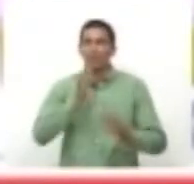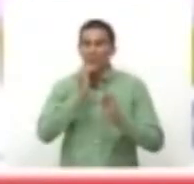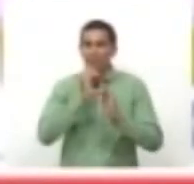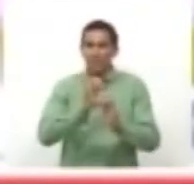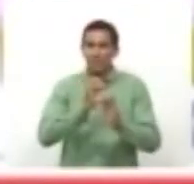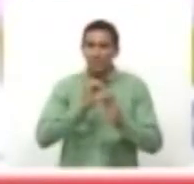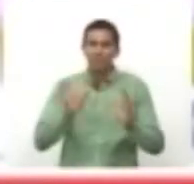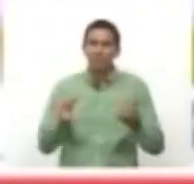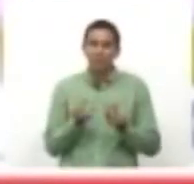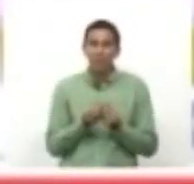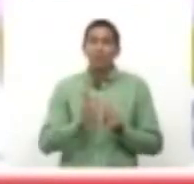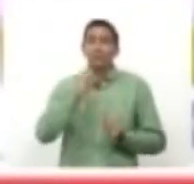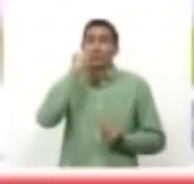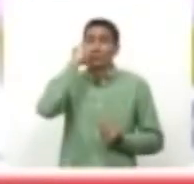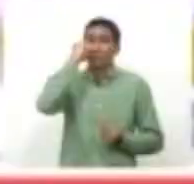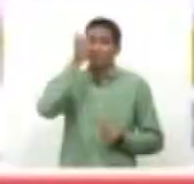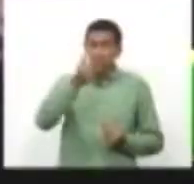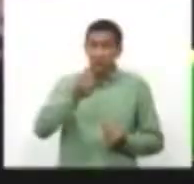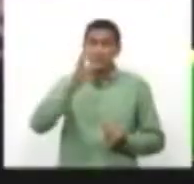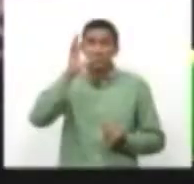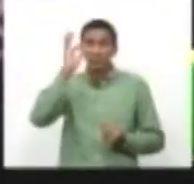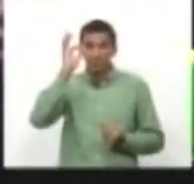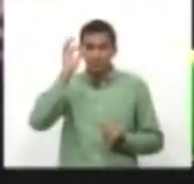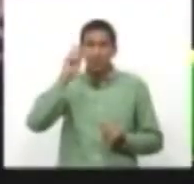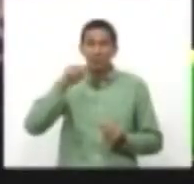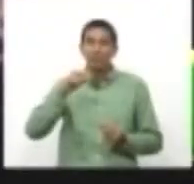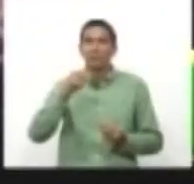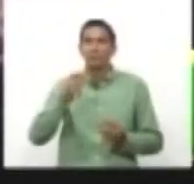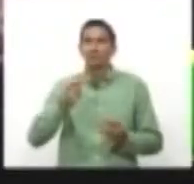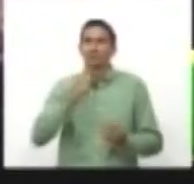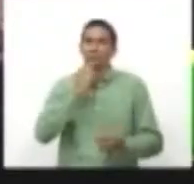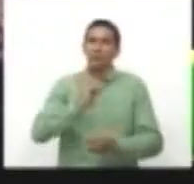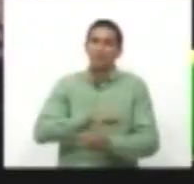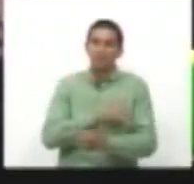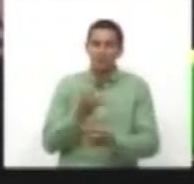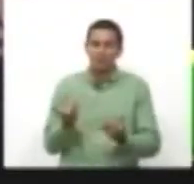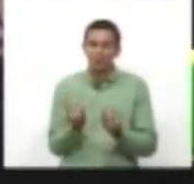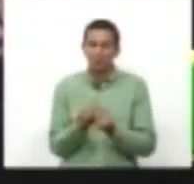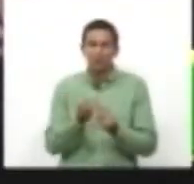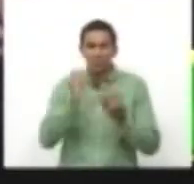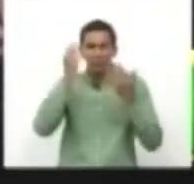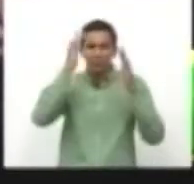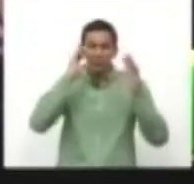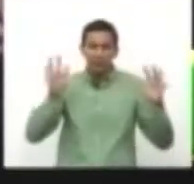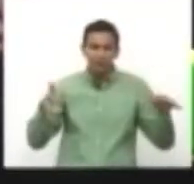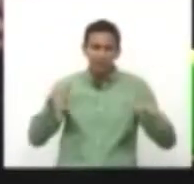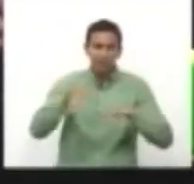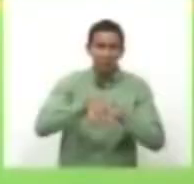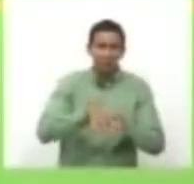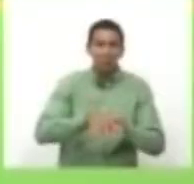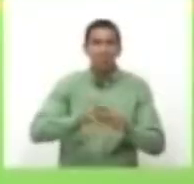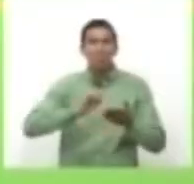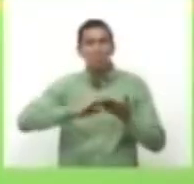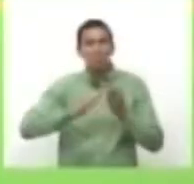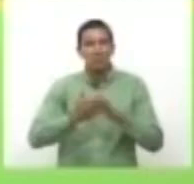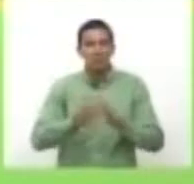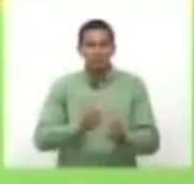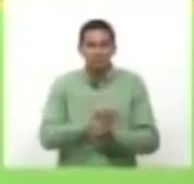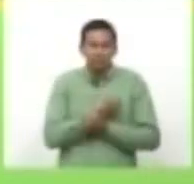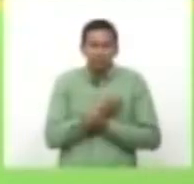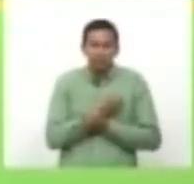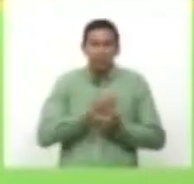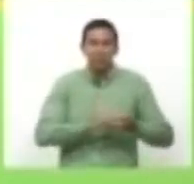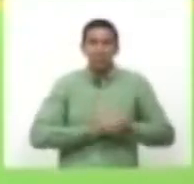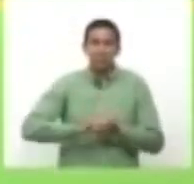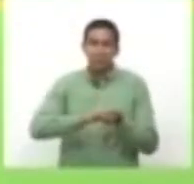mañana sábado a disfrutar con la Charanga del Sur en la fiesta de integración Paz, Amor y Amistad. No se la